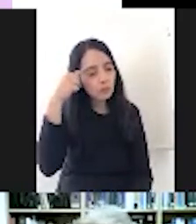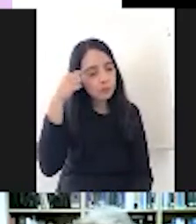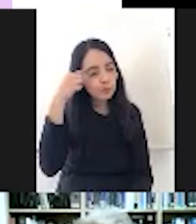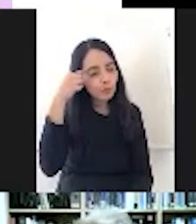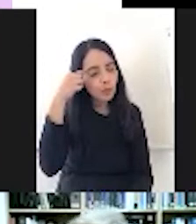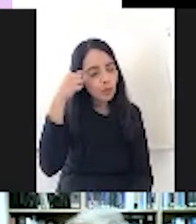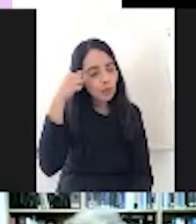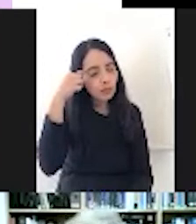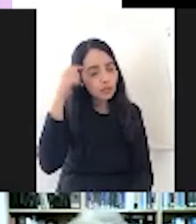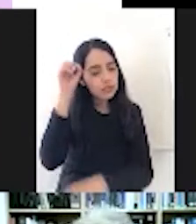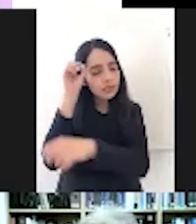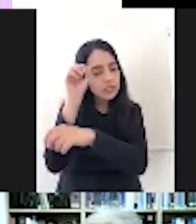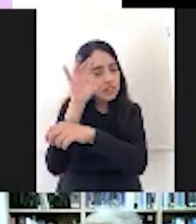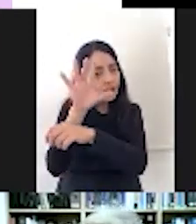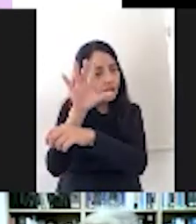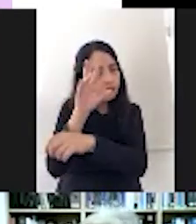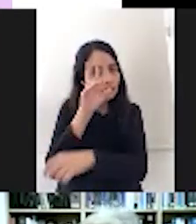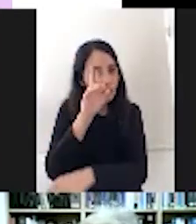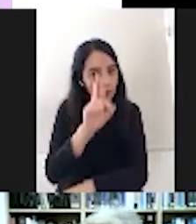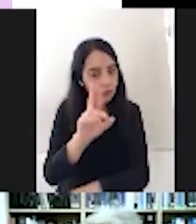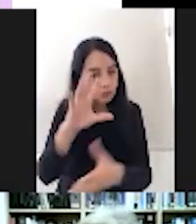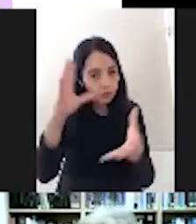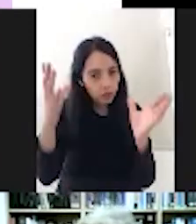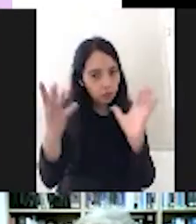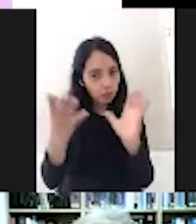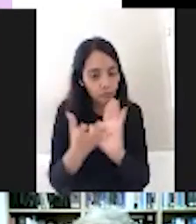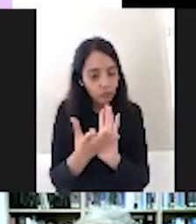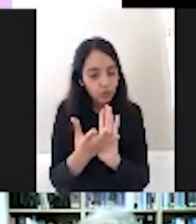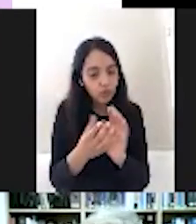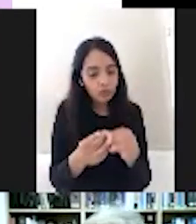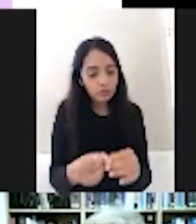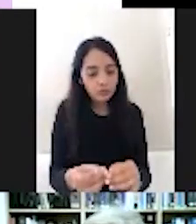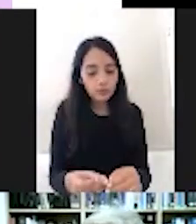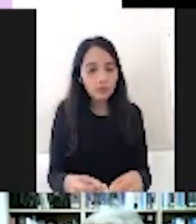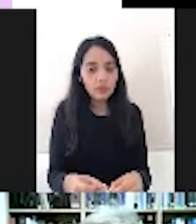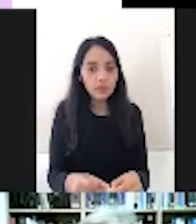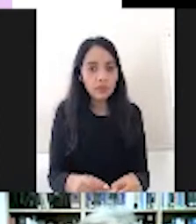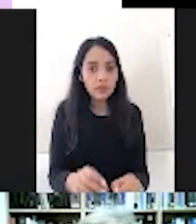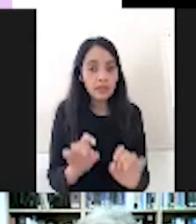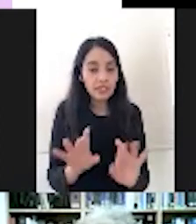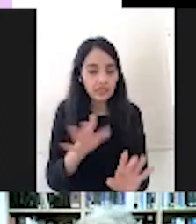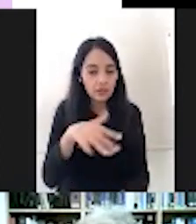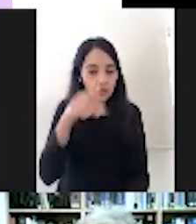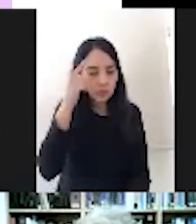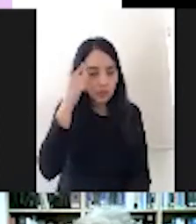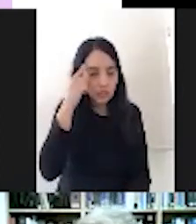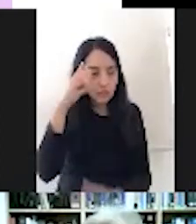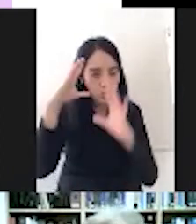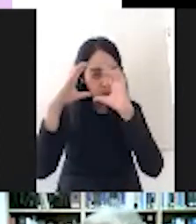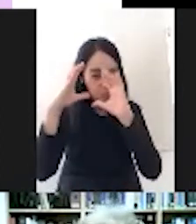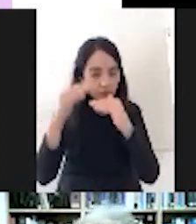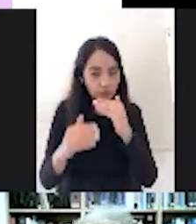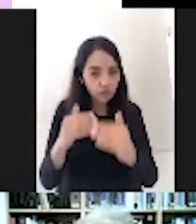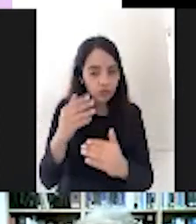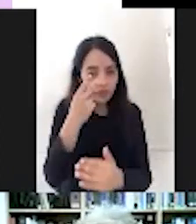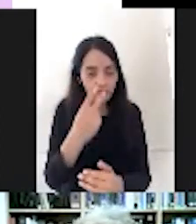la representación del mundo. Esta es la manera en cómo pensamos sobre el cerebro y cómo vemos. Y en ninguna